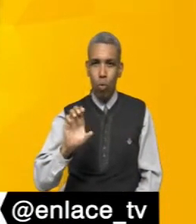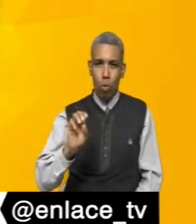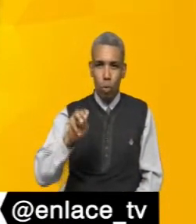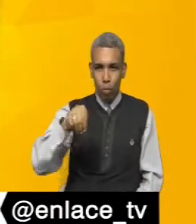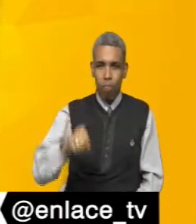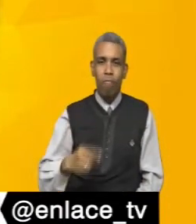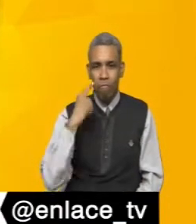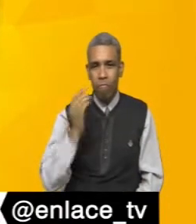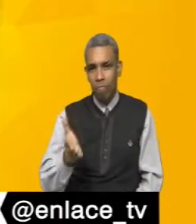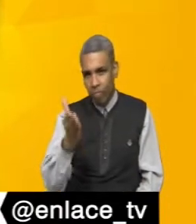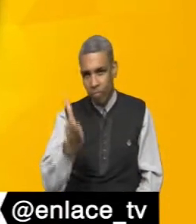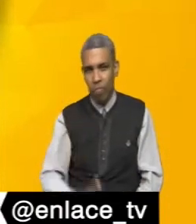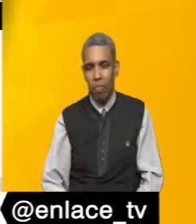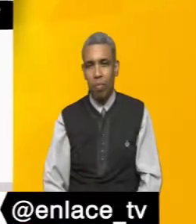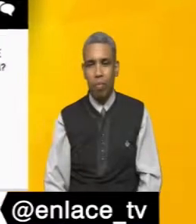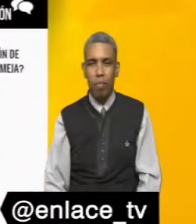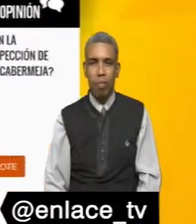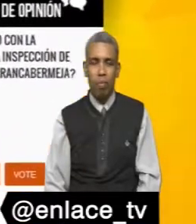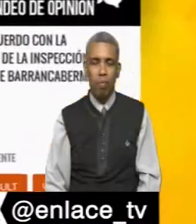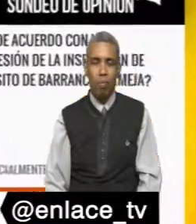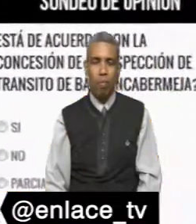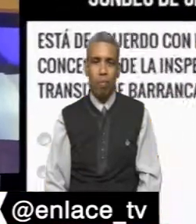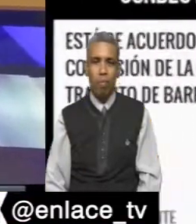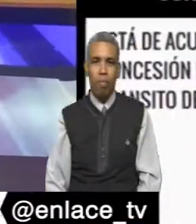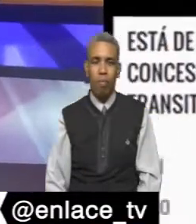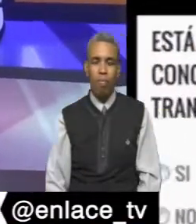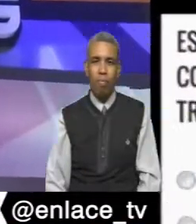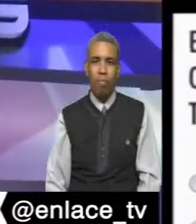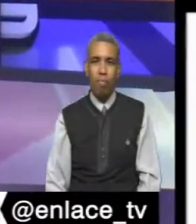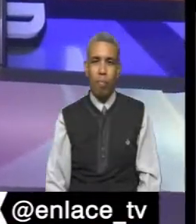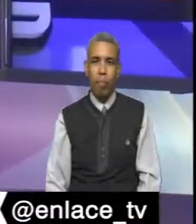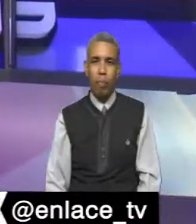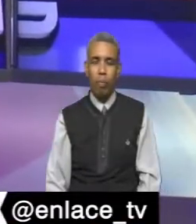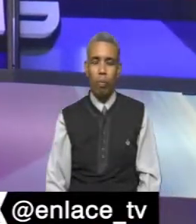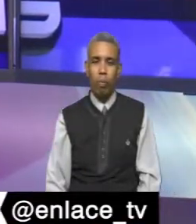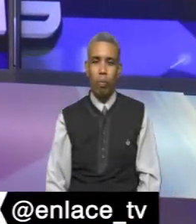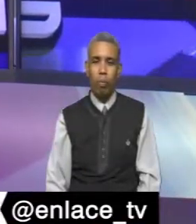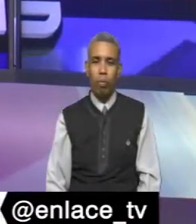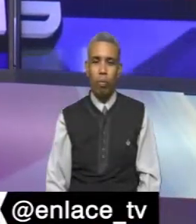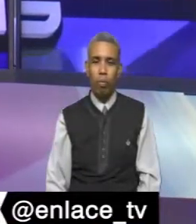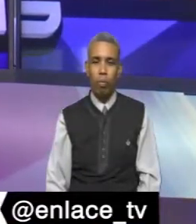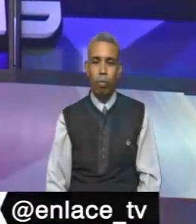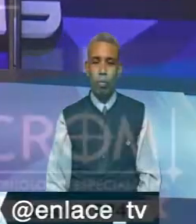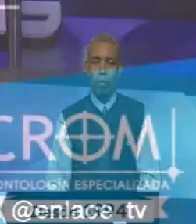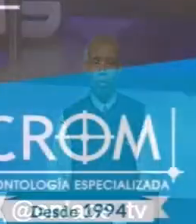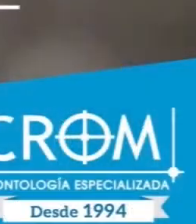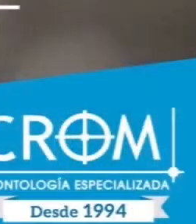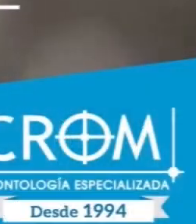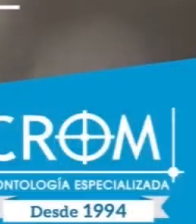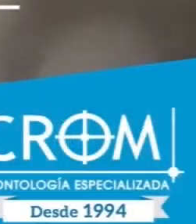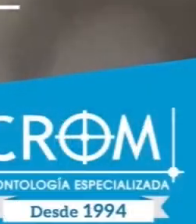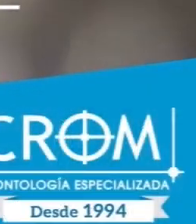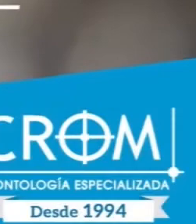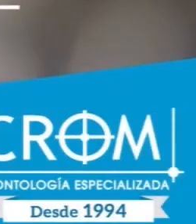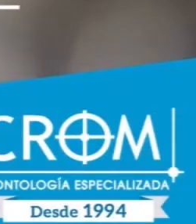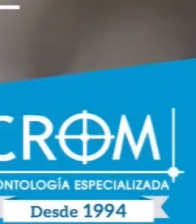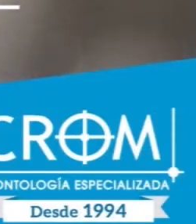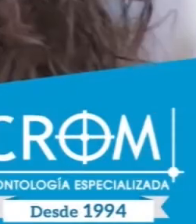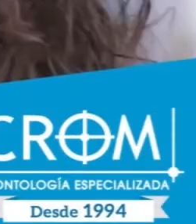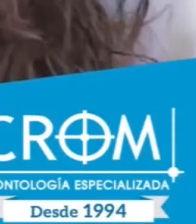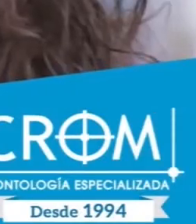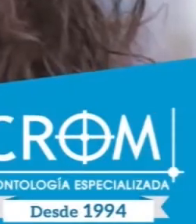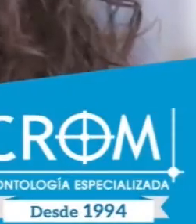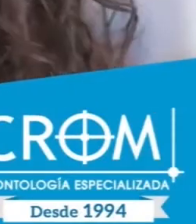www.enlacetelevisión.com. Visítenos. Y si quiere que no se note su ortodoncia, los brackets transparentes son para usted más estética con excelentes